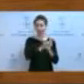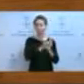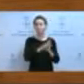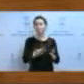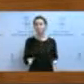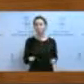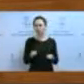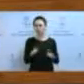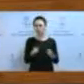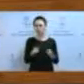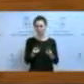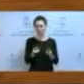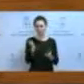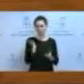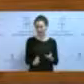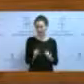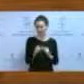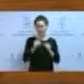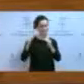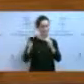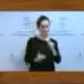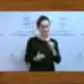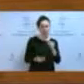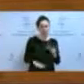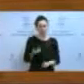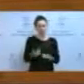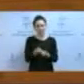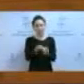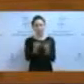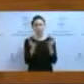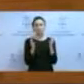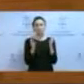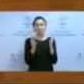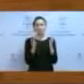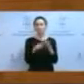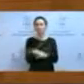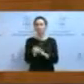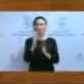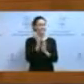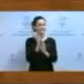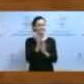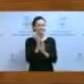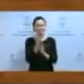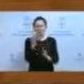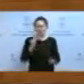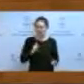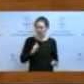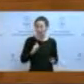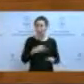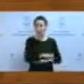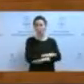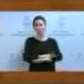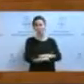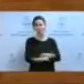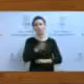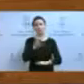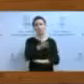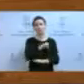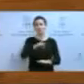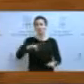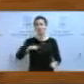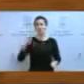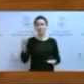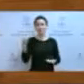lo estipulado, contratando la gestión de los mismos con menos personal de los que el propio Gobierno regional obligaría a